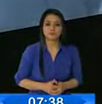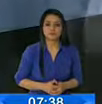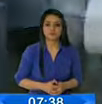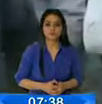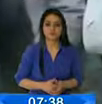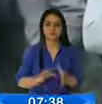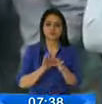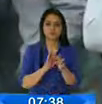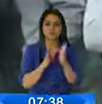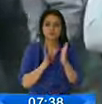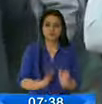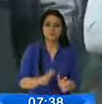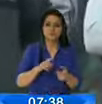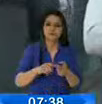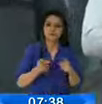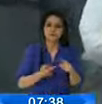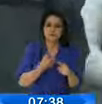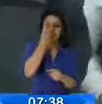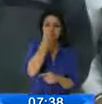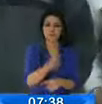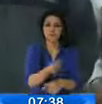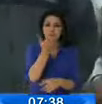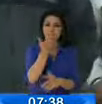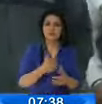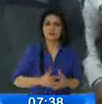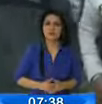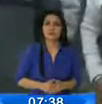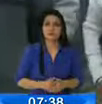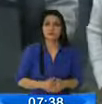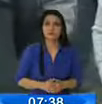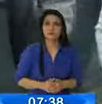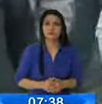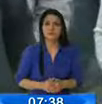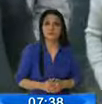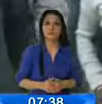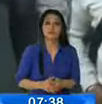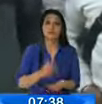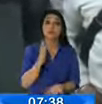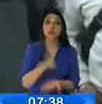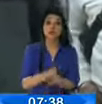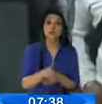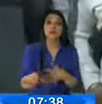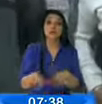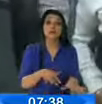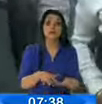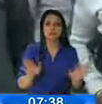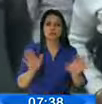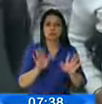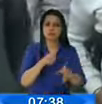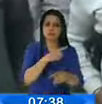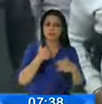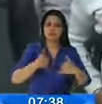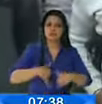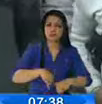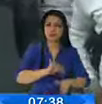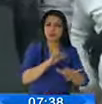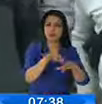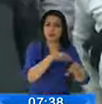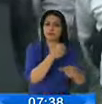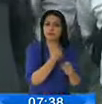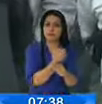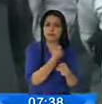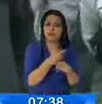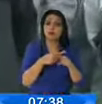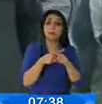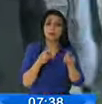Roberto, amigos, que tengan todos un excelente día. Así es, cabe señalar que esta suspensión de actividades no se dio, sin embargo, varios miembros